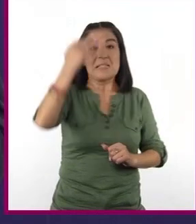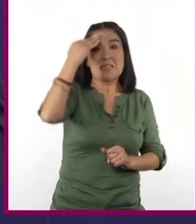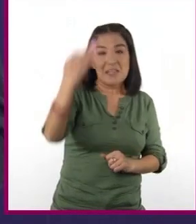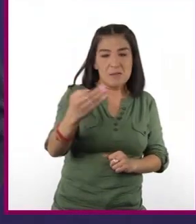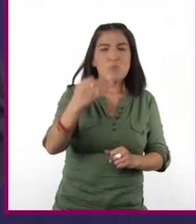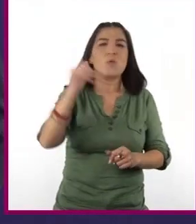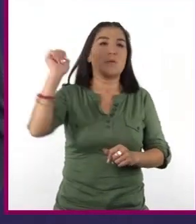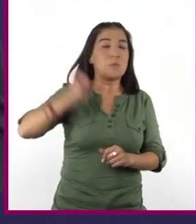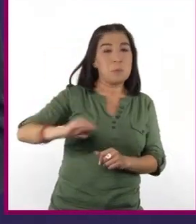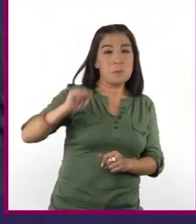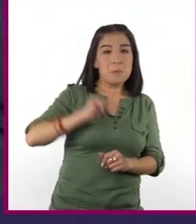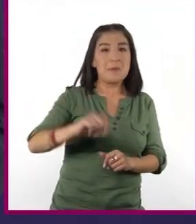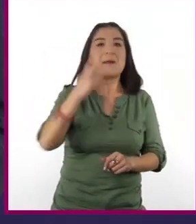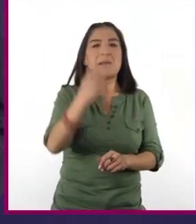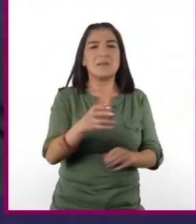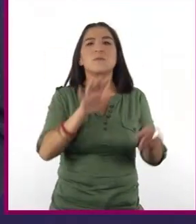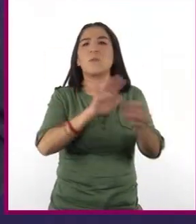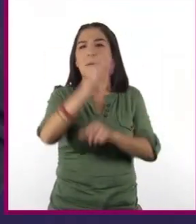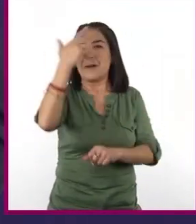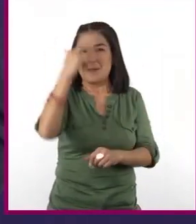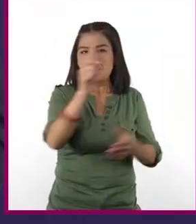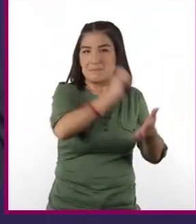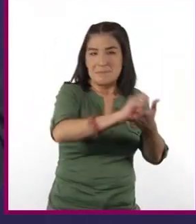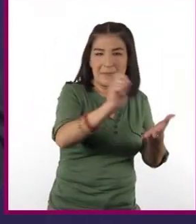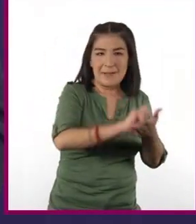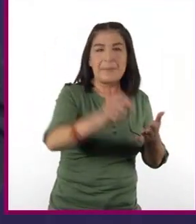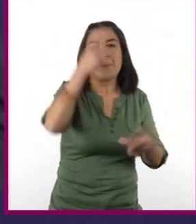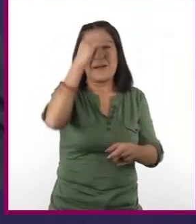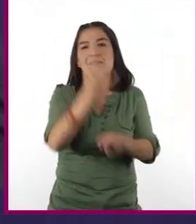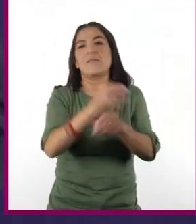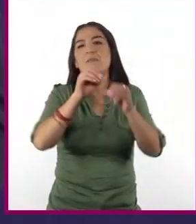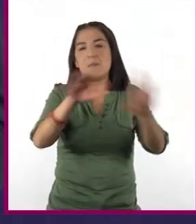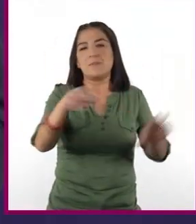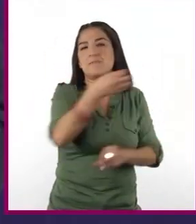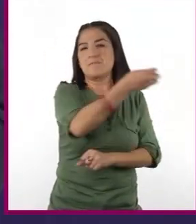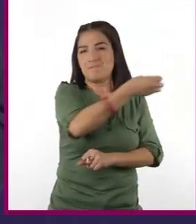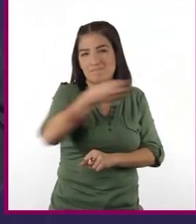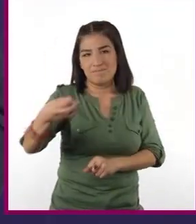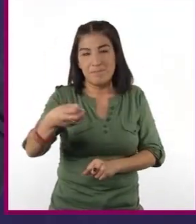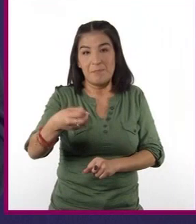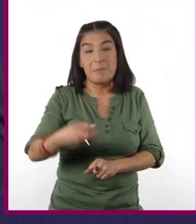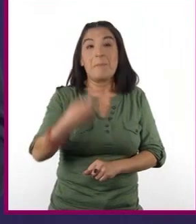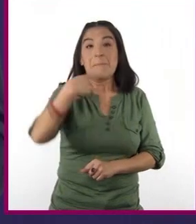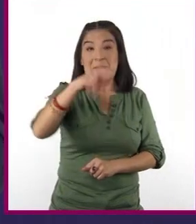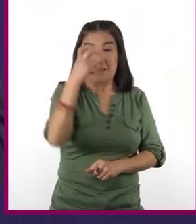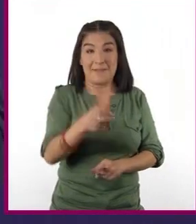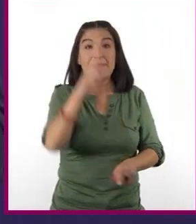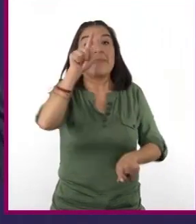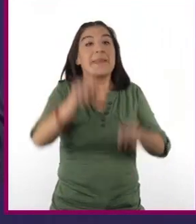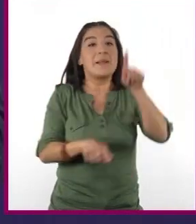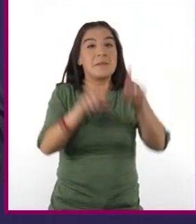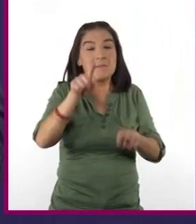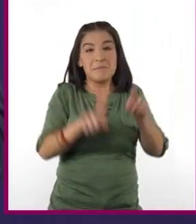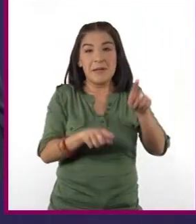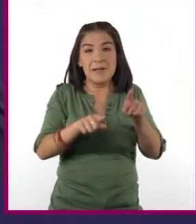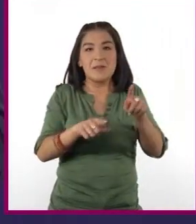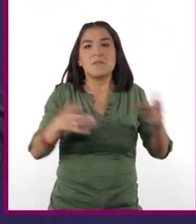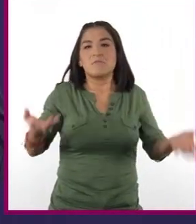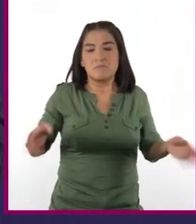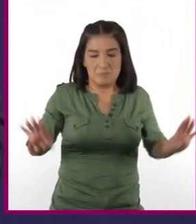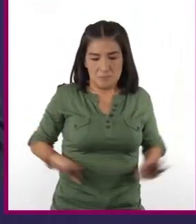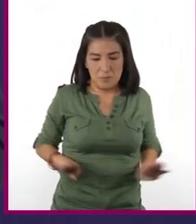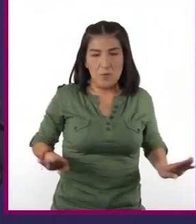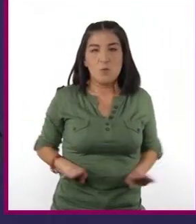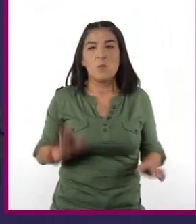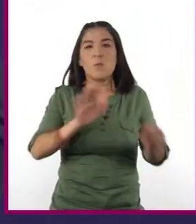época, las antologías nos proporcionan la información de manera ordenada. Pero eso dependerá de una característica